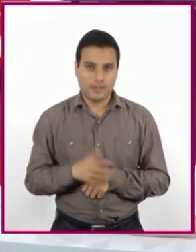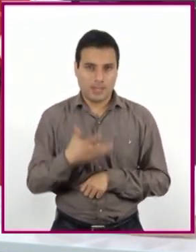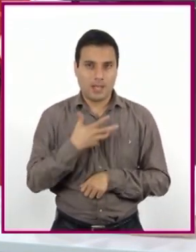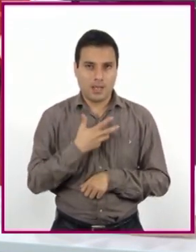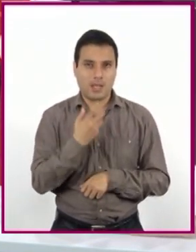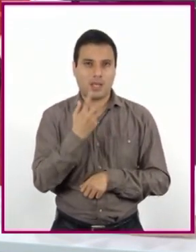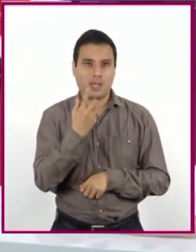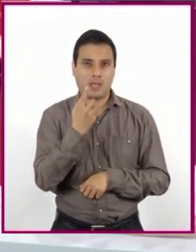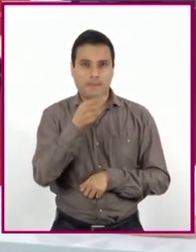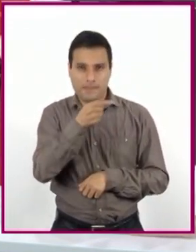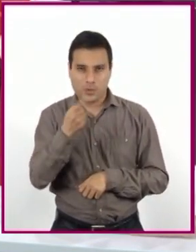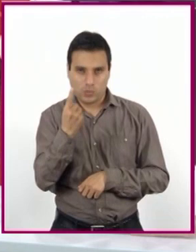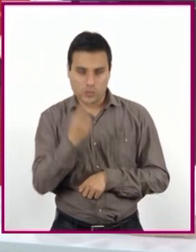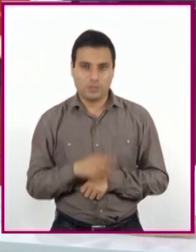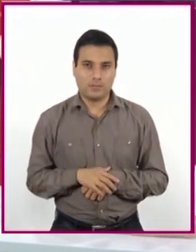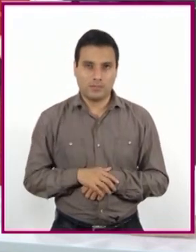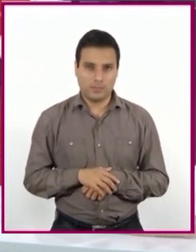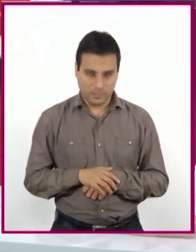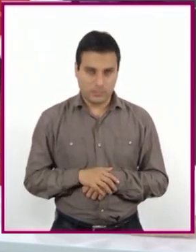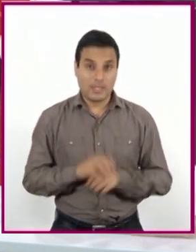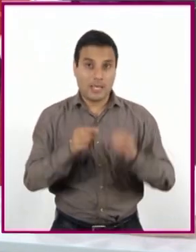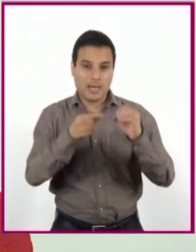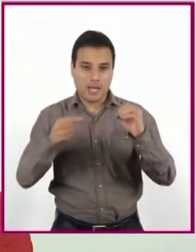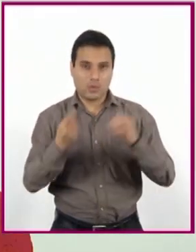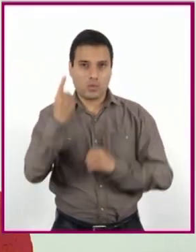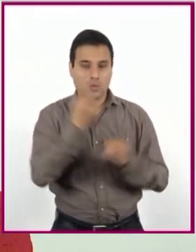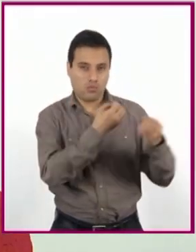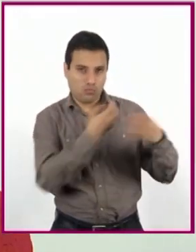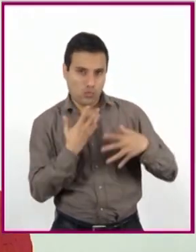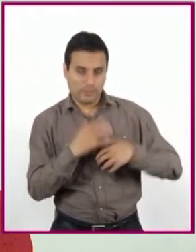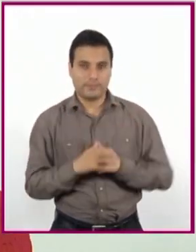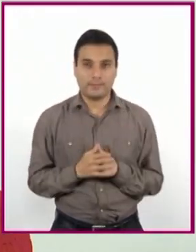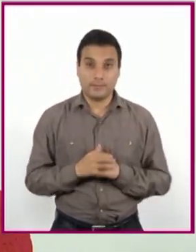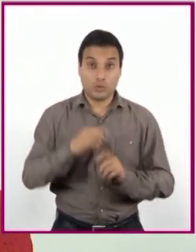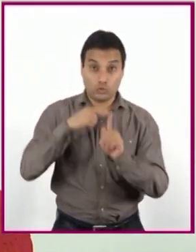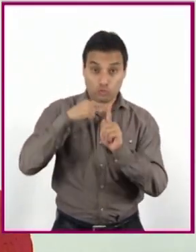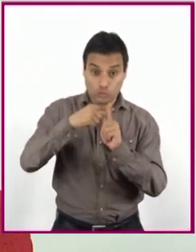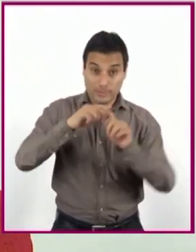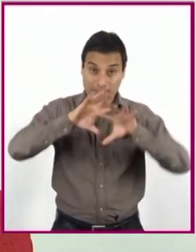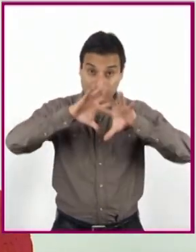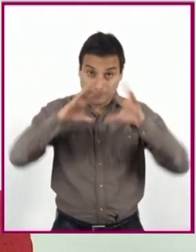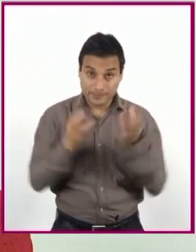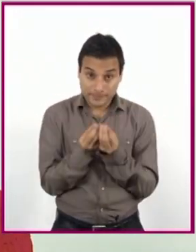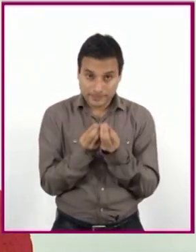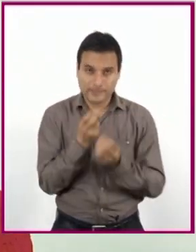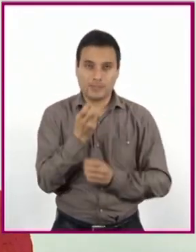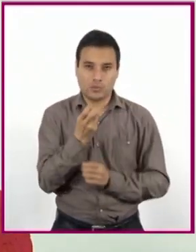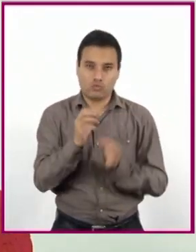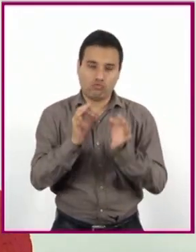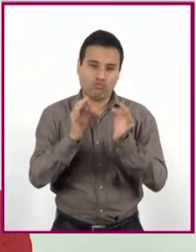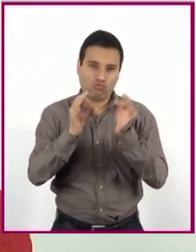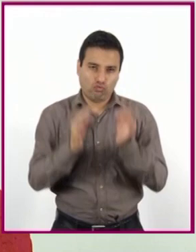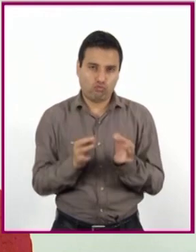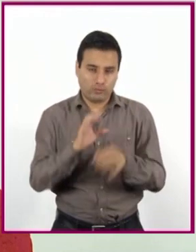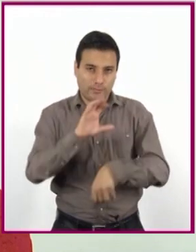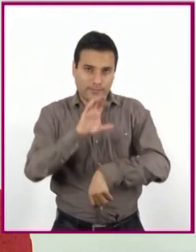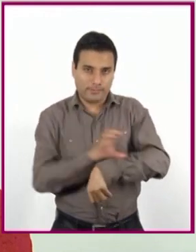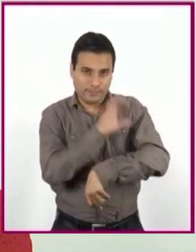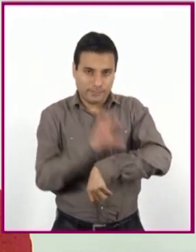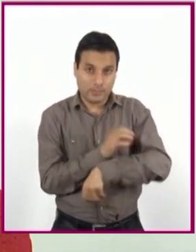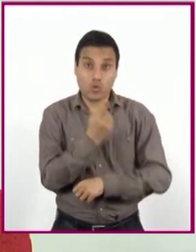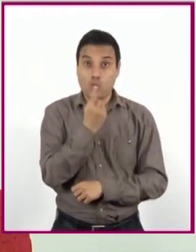uno menos, porque gana un electrón. Si lo sumamos, así sería una carga neta del compuesto de 1